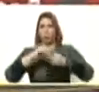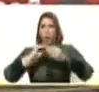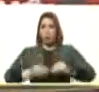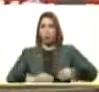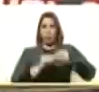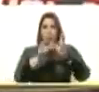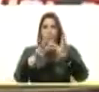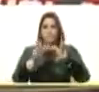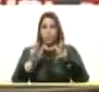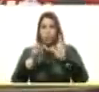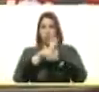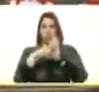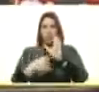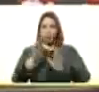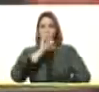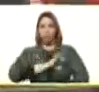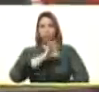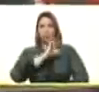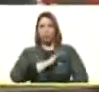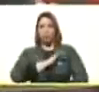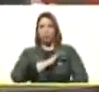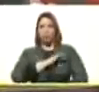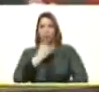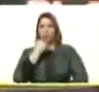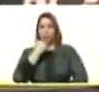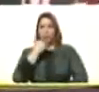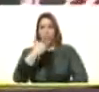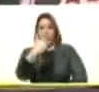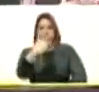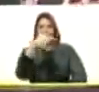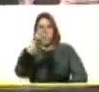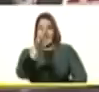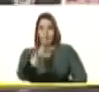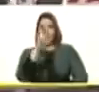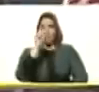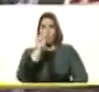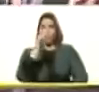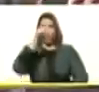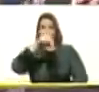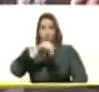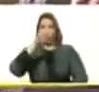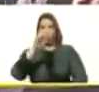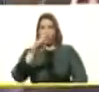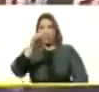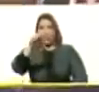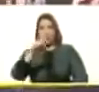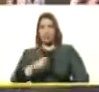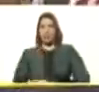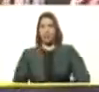salario y los derechos sociales a partir de las 3R.net.